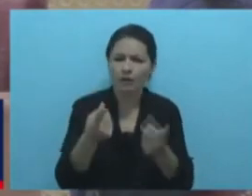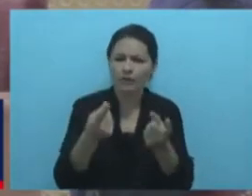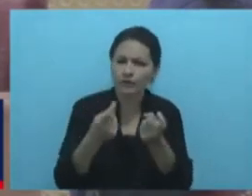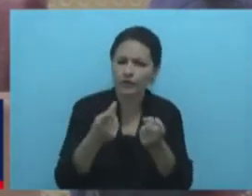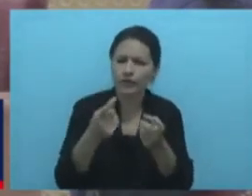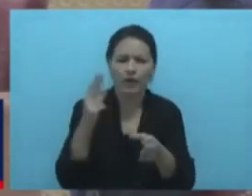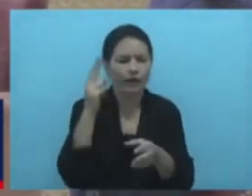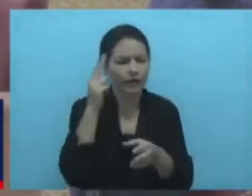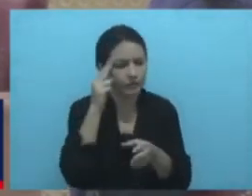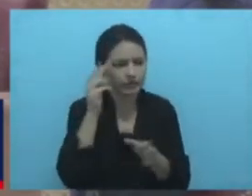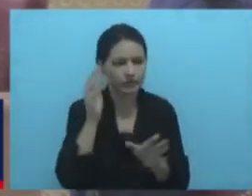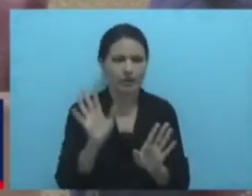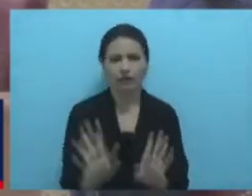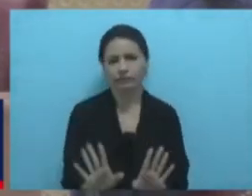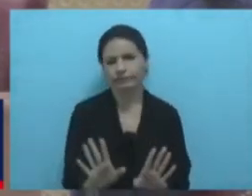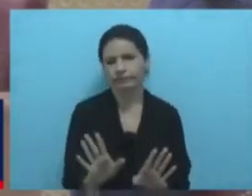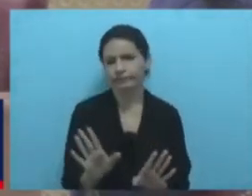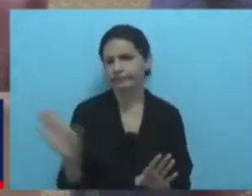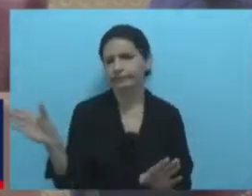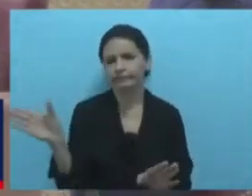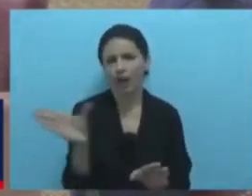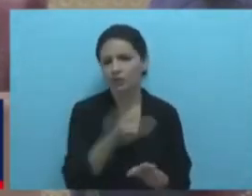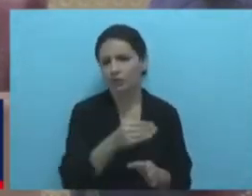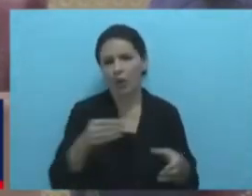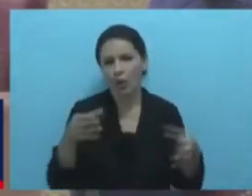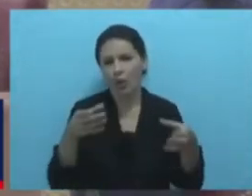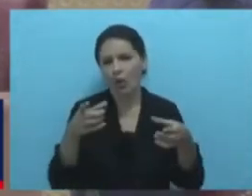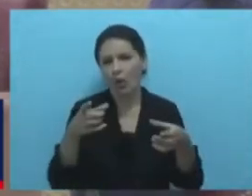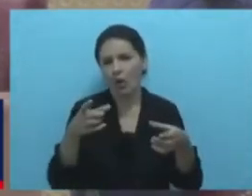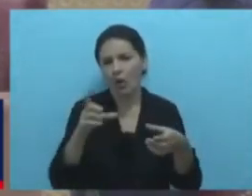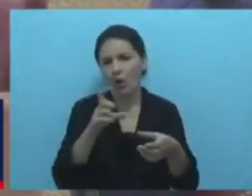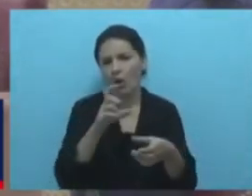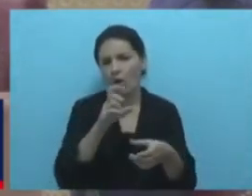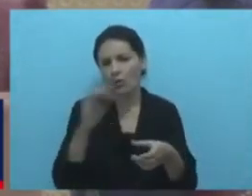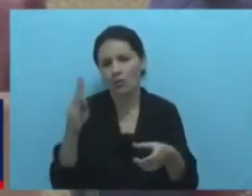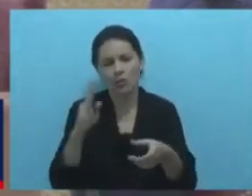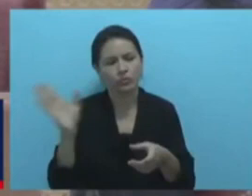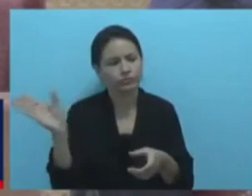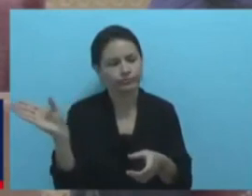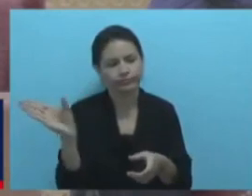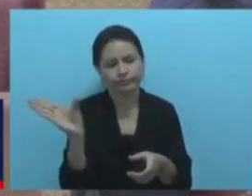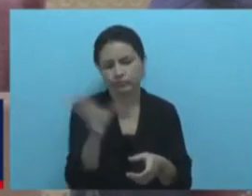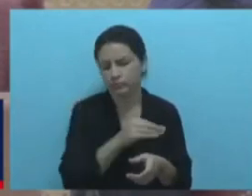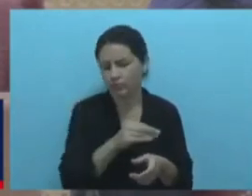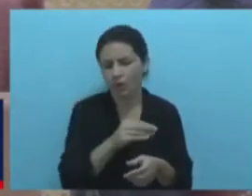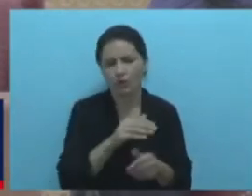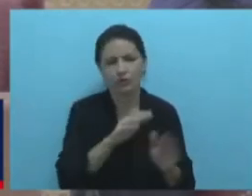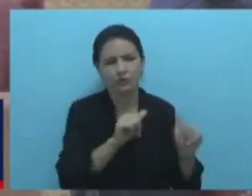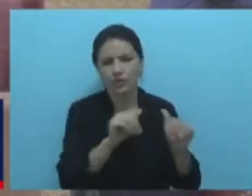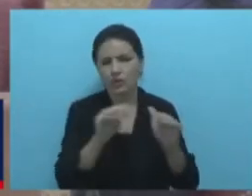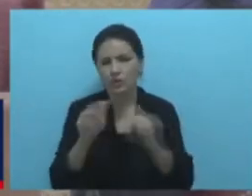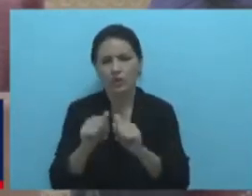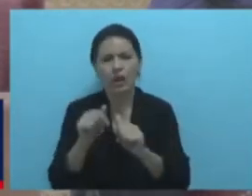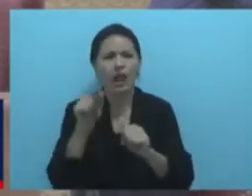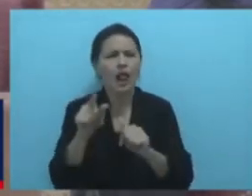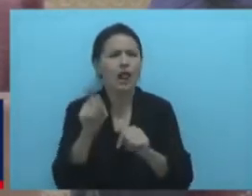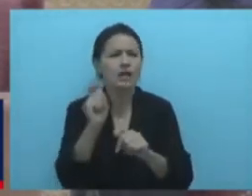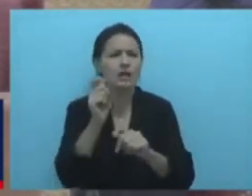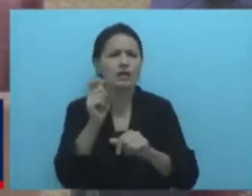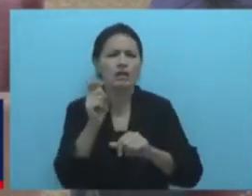pasa en central pasa en Colón pasa en unión y pasa en news desde hace años los estadios de fútbol son